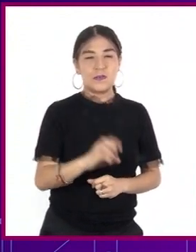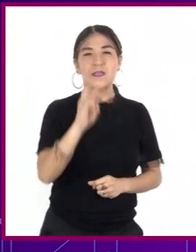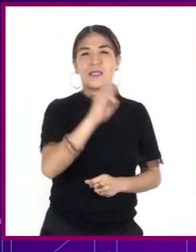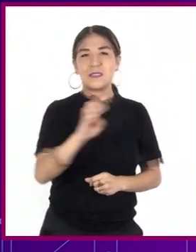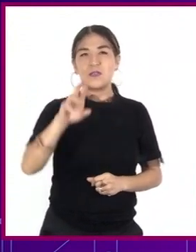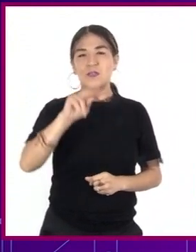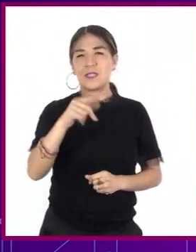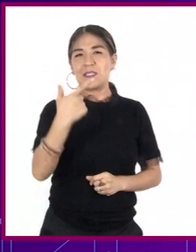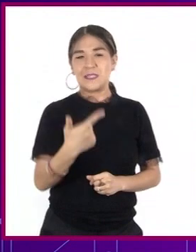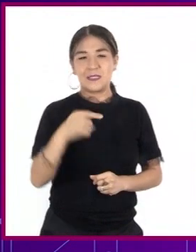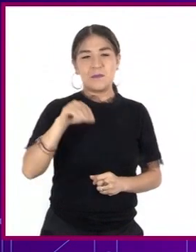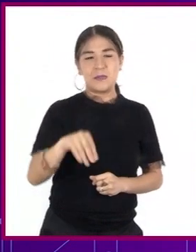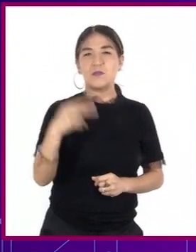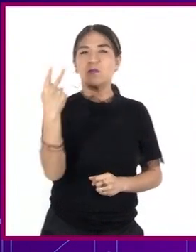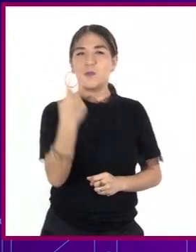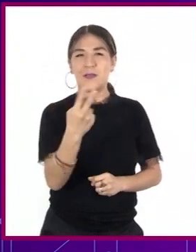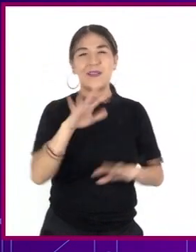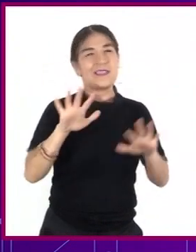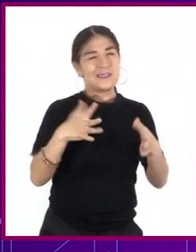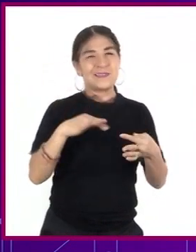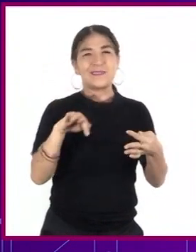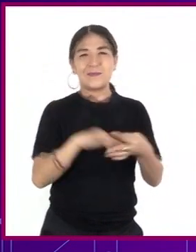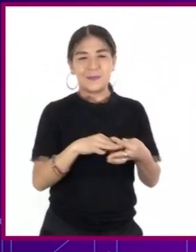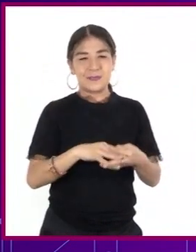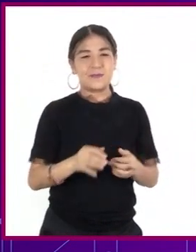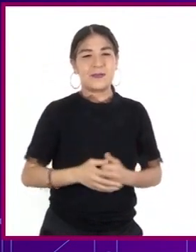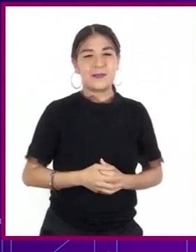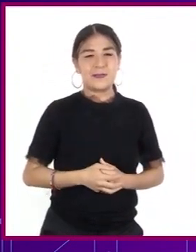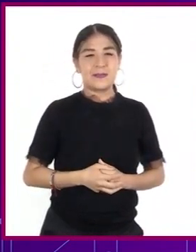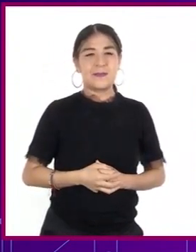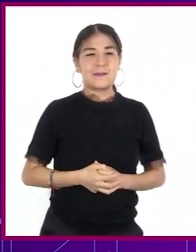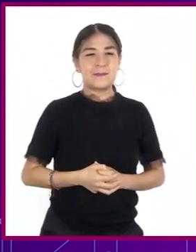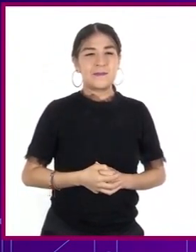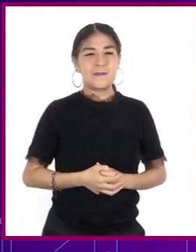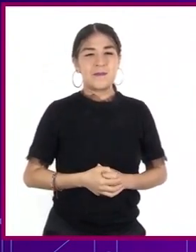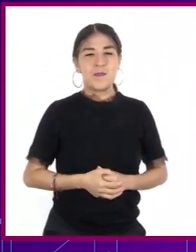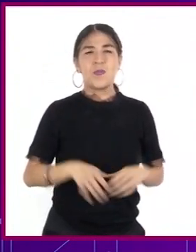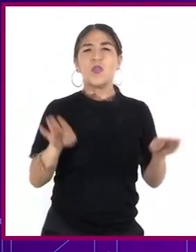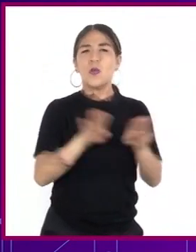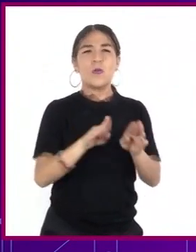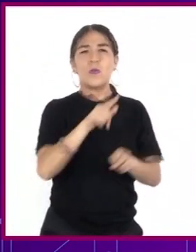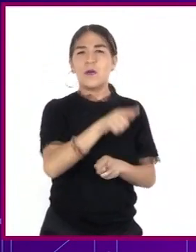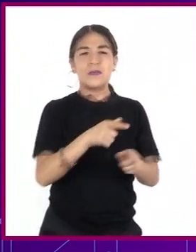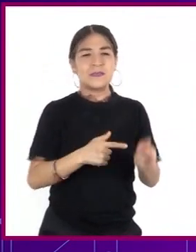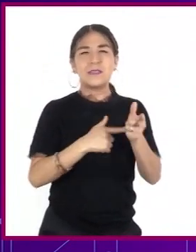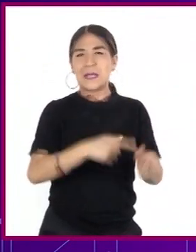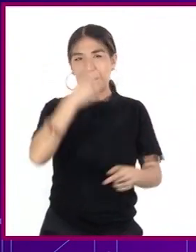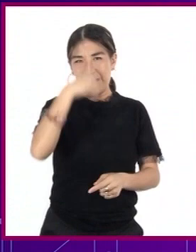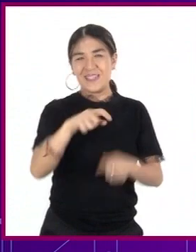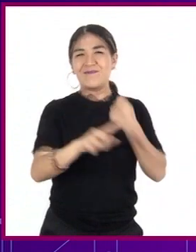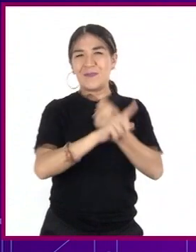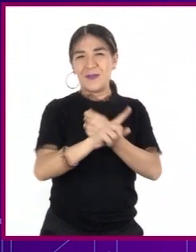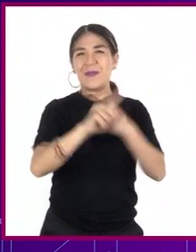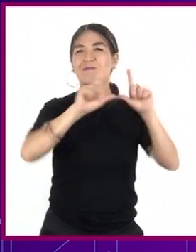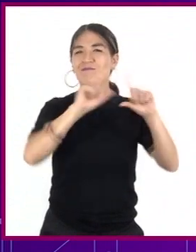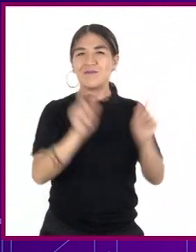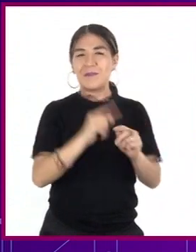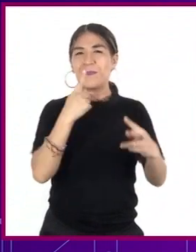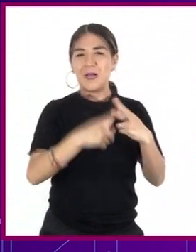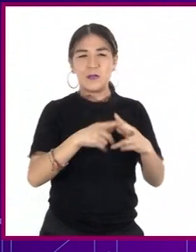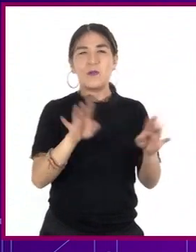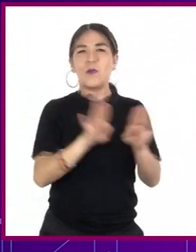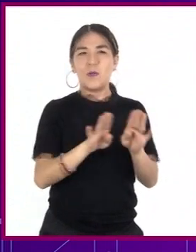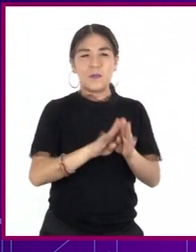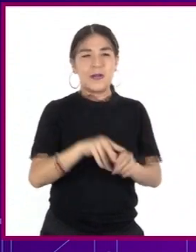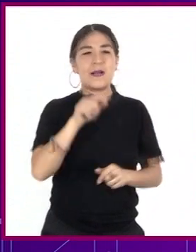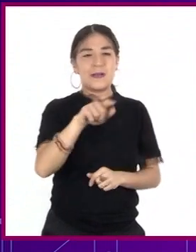0.0387 metros cuadrados aproximadamente. Una manera de continuar con la resolución del problema es